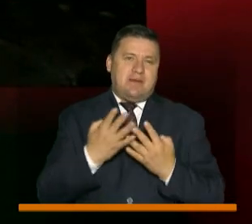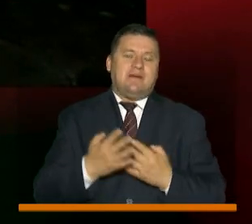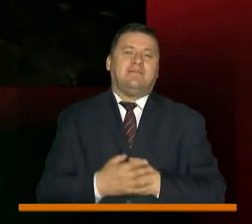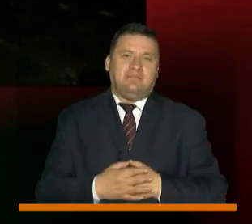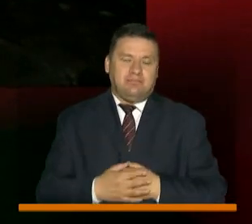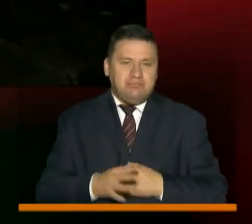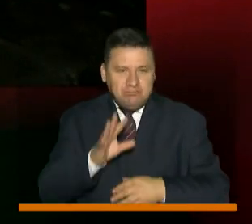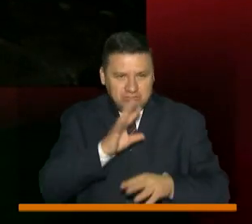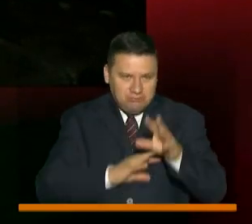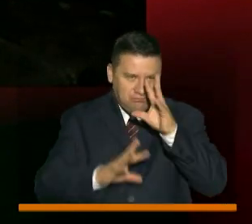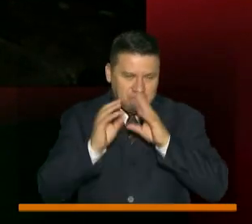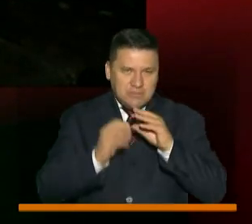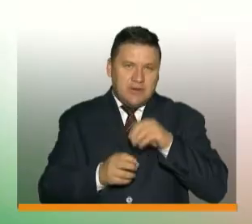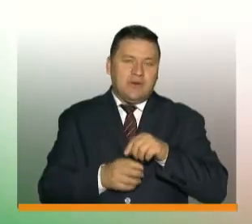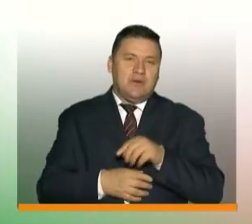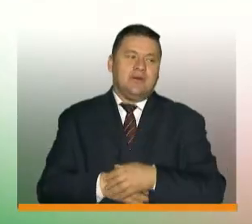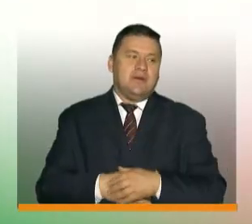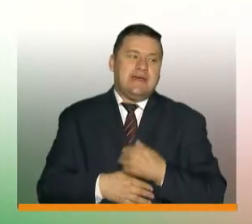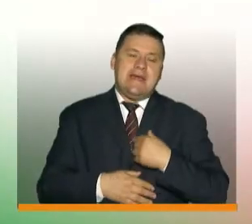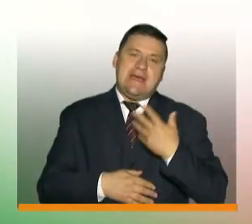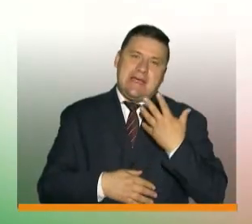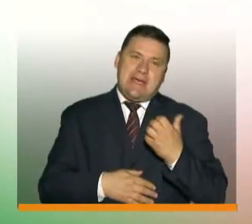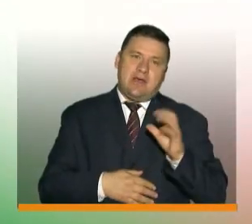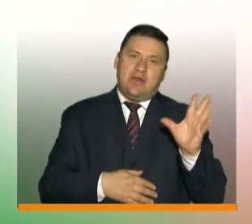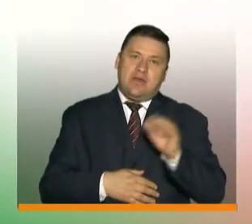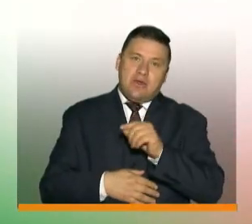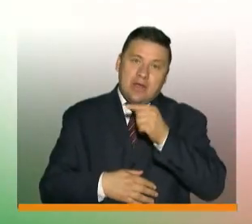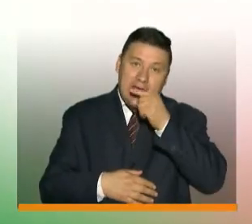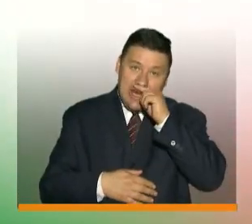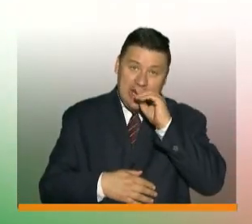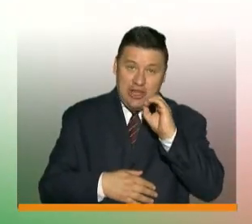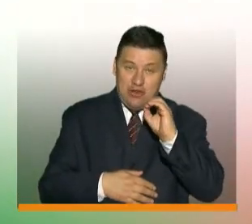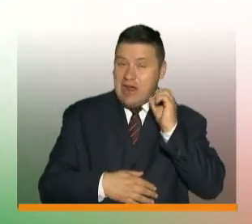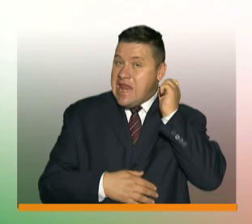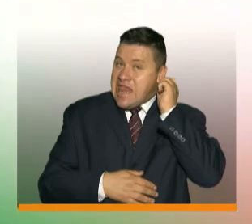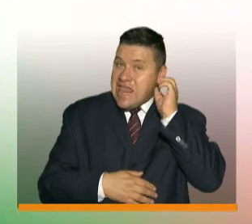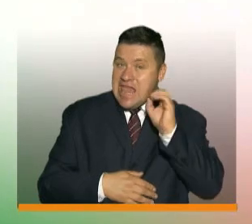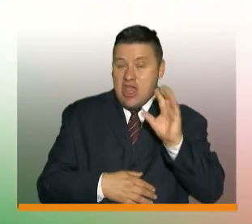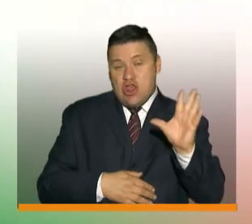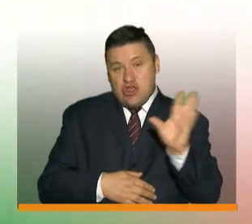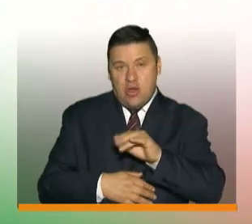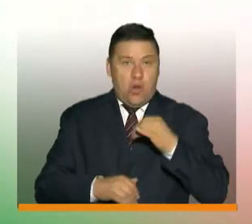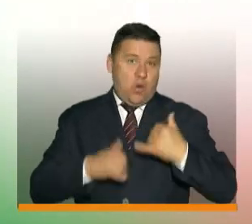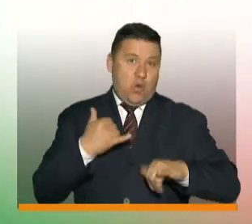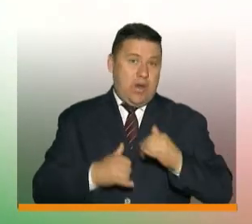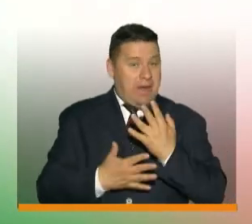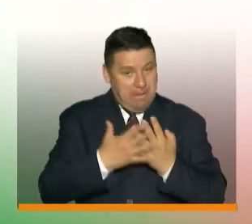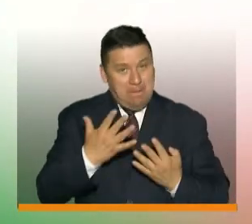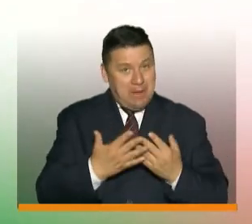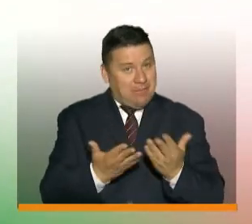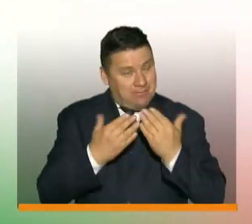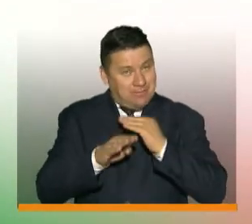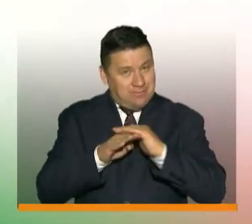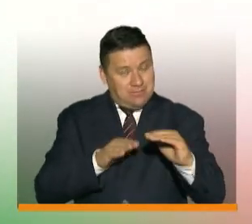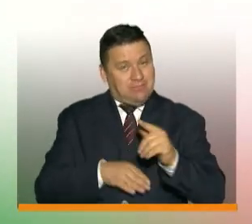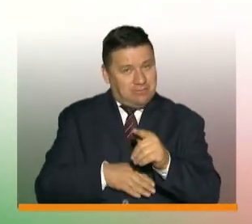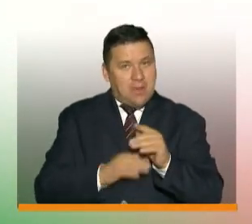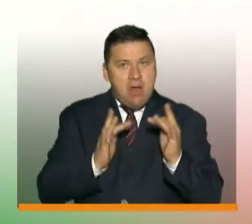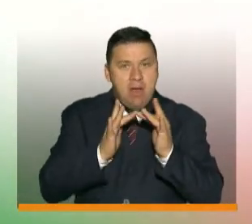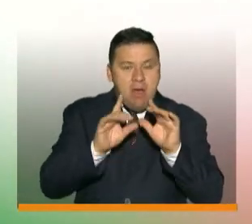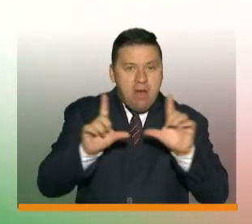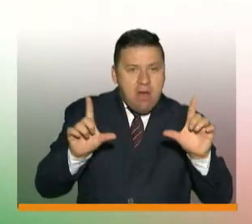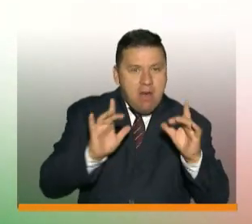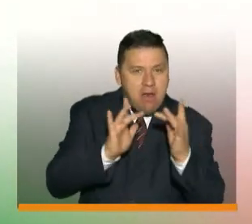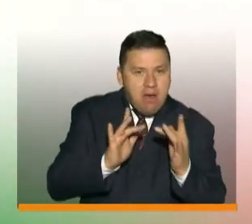matemáticas. Aprendo y me divierto. Y quiero que todos los niños y niñas jueguen a las matemáticas, que estén